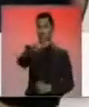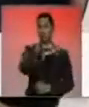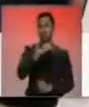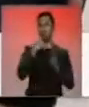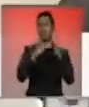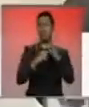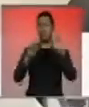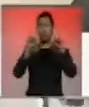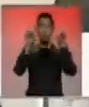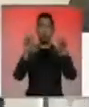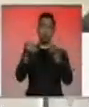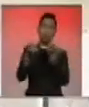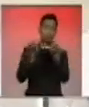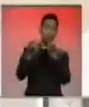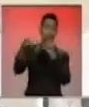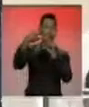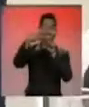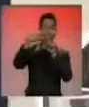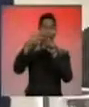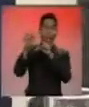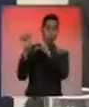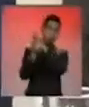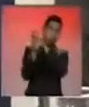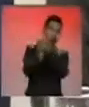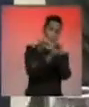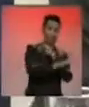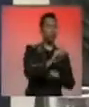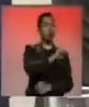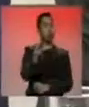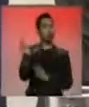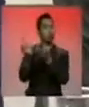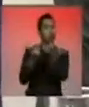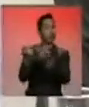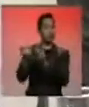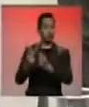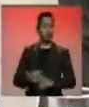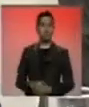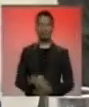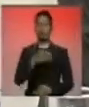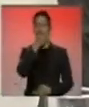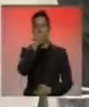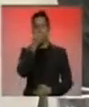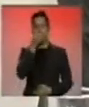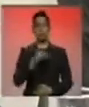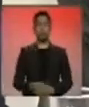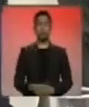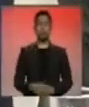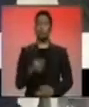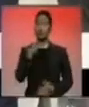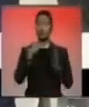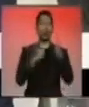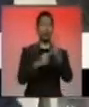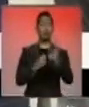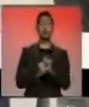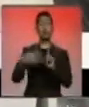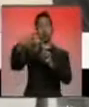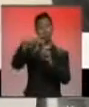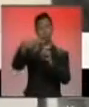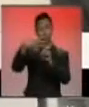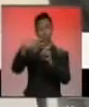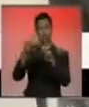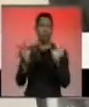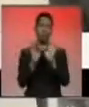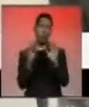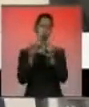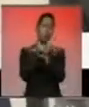en redes sociales. No regulamos ni controlamos ni hacemos el monitoreo de lo que es publicidad en medios